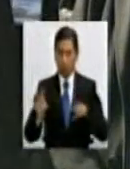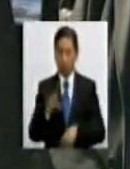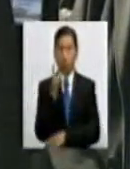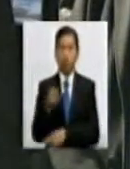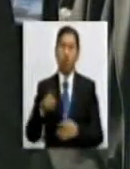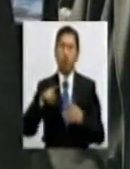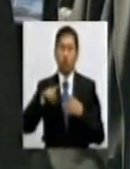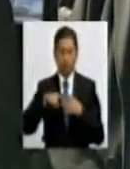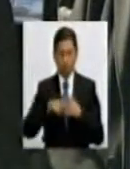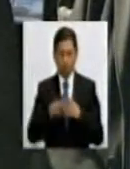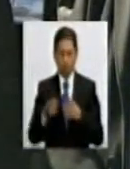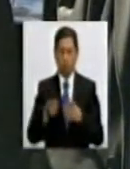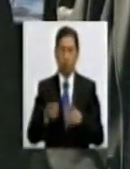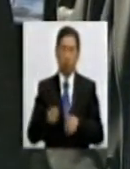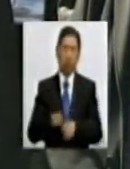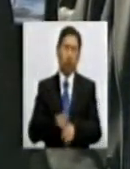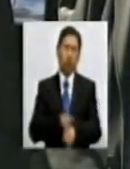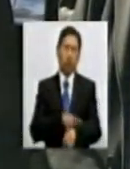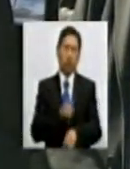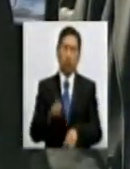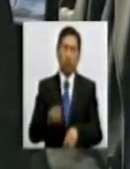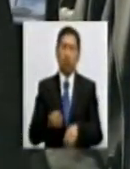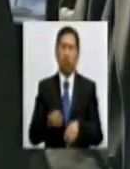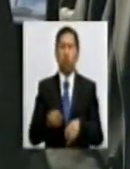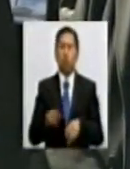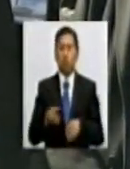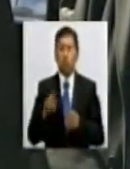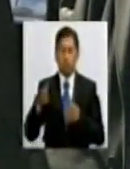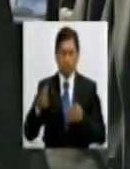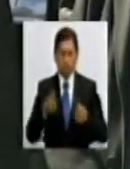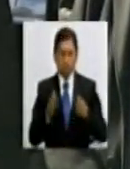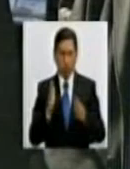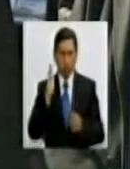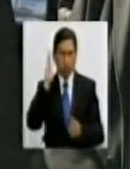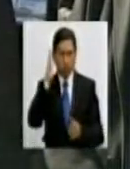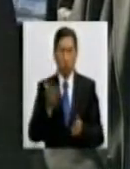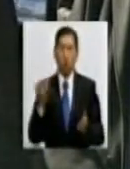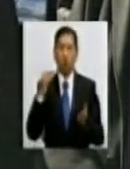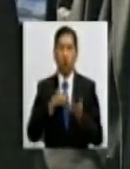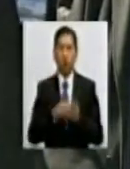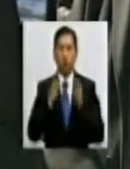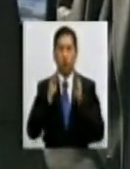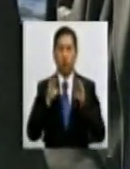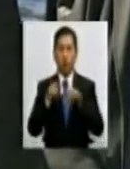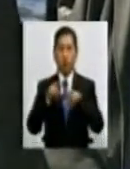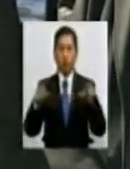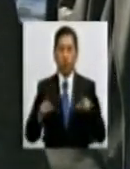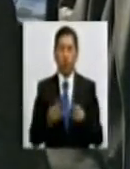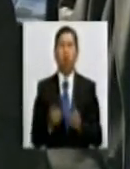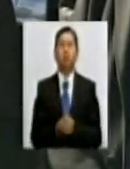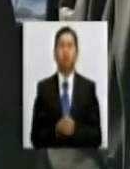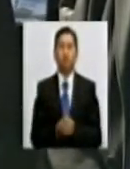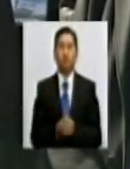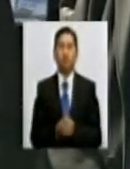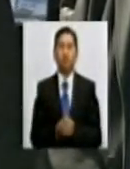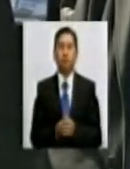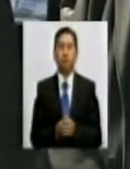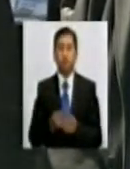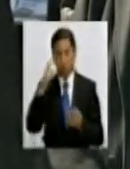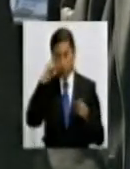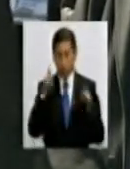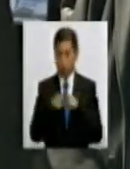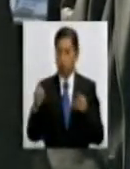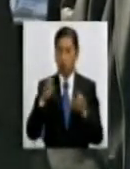inició una larga marcha por el camino hacia el reencuentro con el mar. El Tratado de